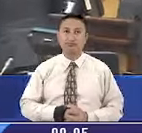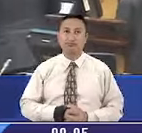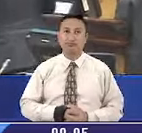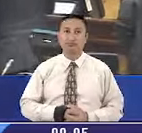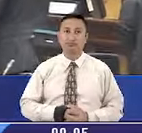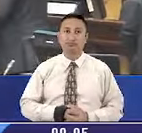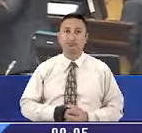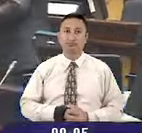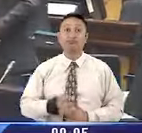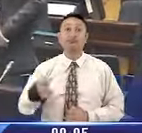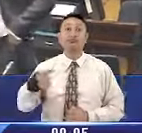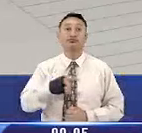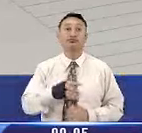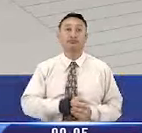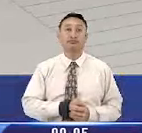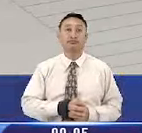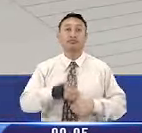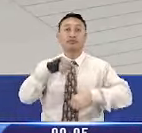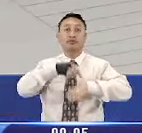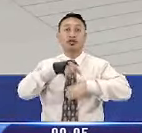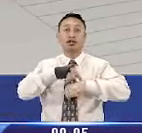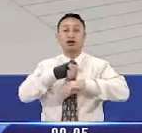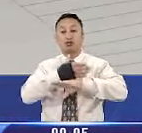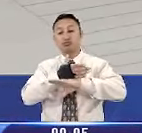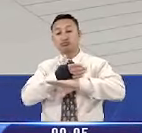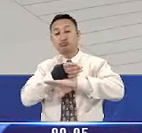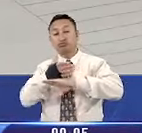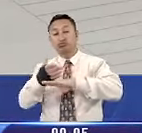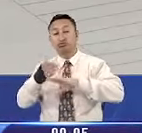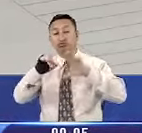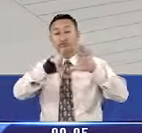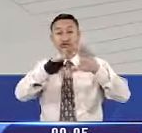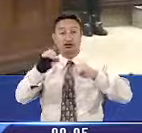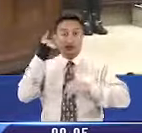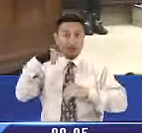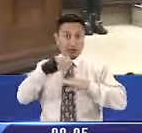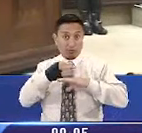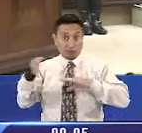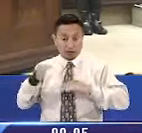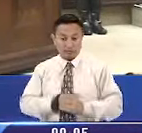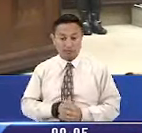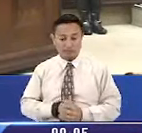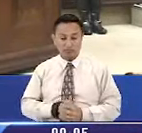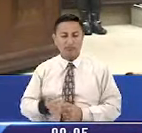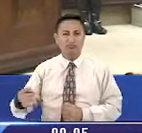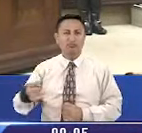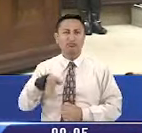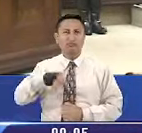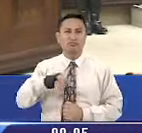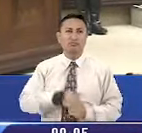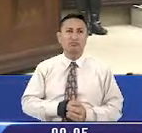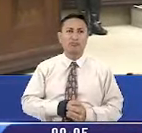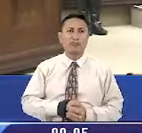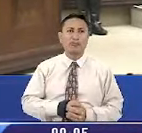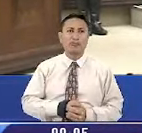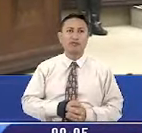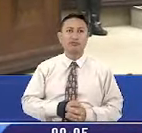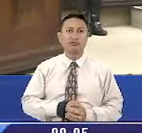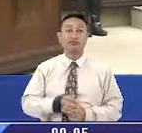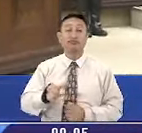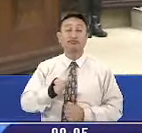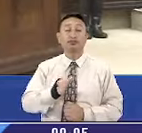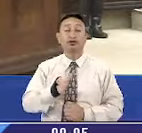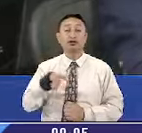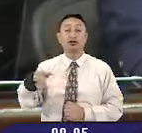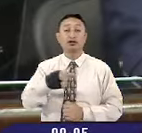el legislativo se excede en los 60 días para aprobar estas normativas, se configuraría un eventual incumplimiento